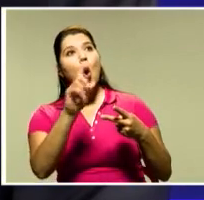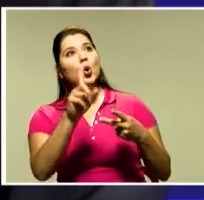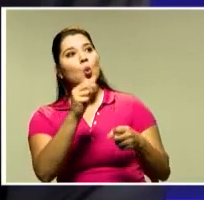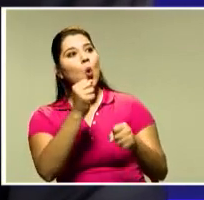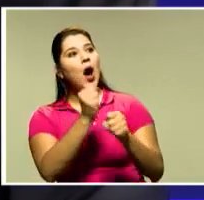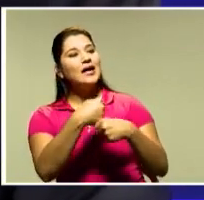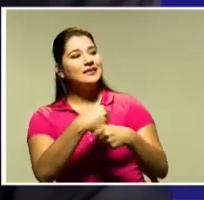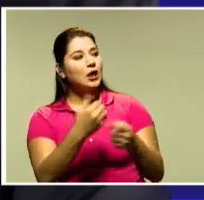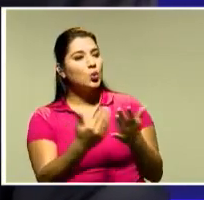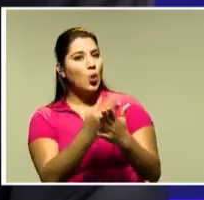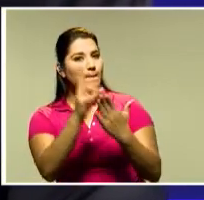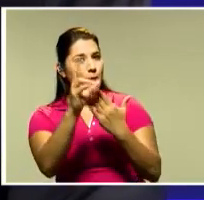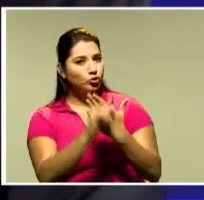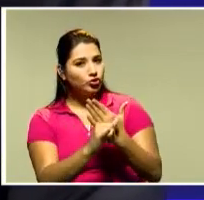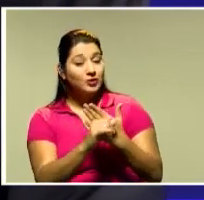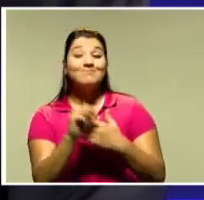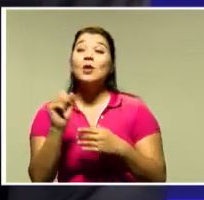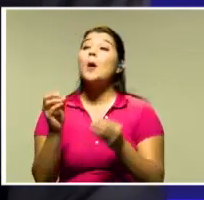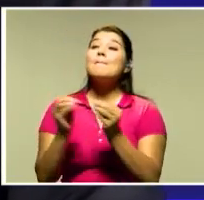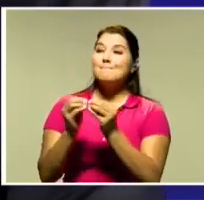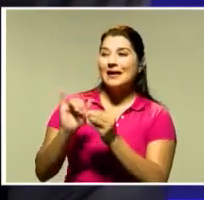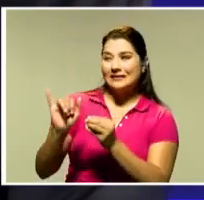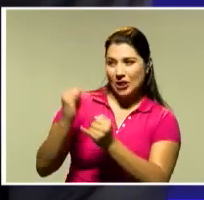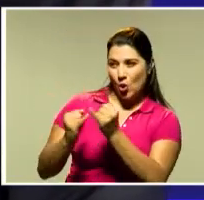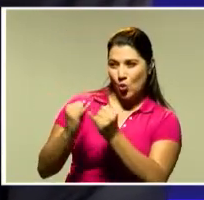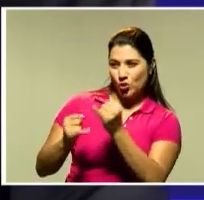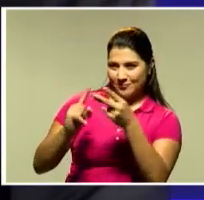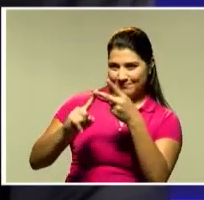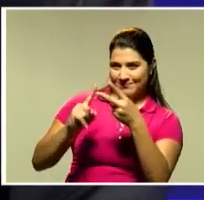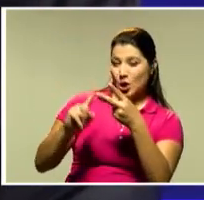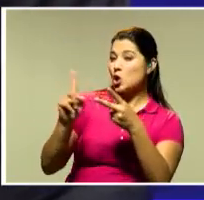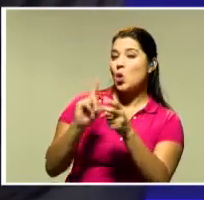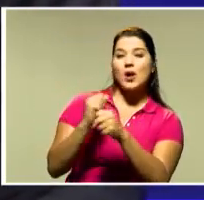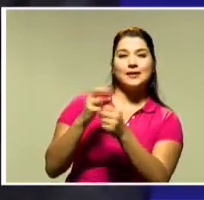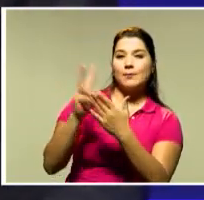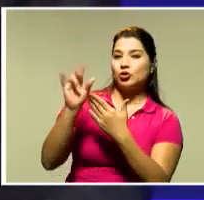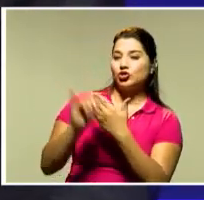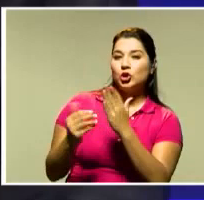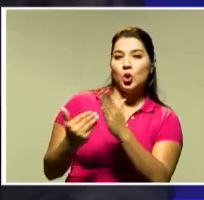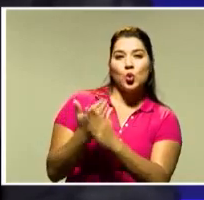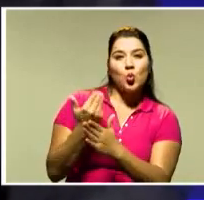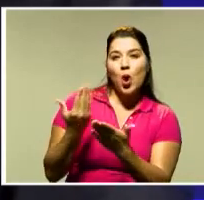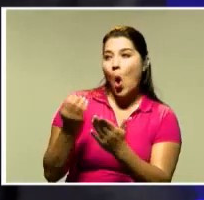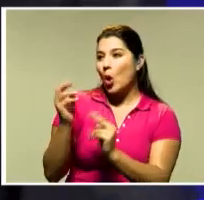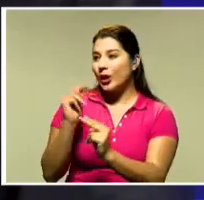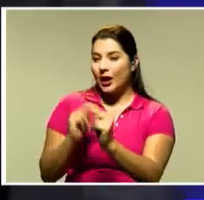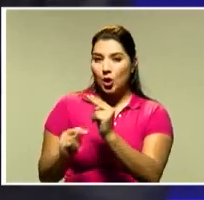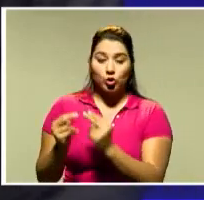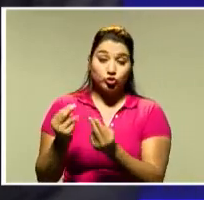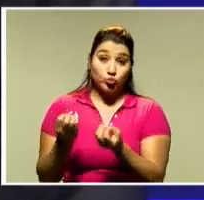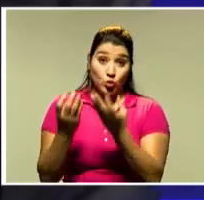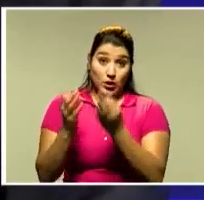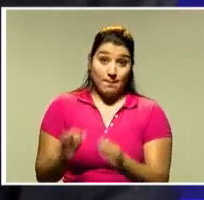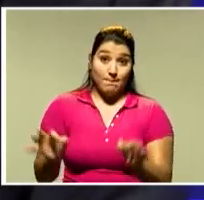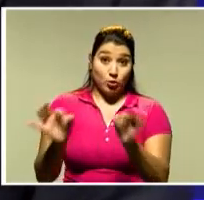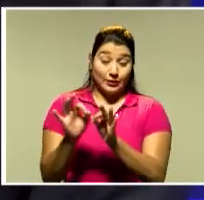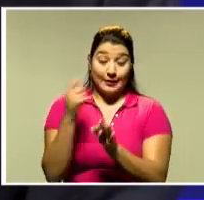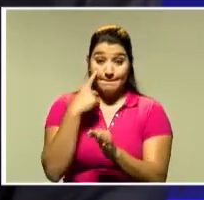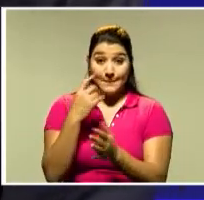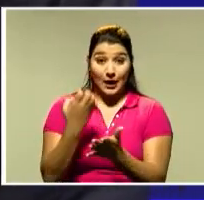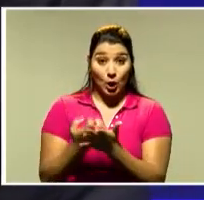poder hacer obra o no poder entrarle a algunos proyectos que son importantes y que también juegan un papel muy importante en la economía.